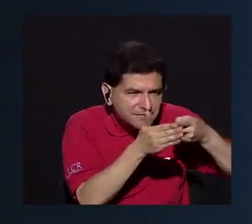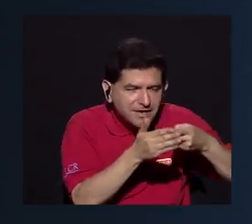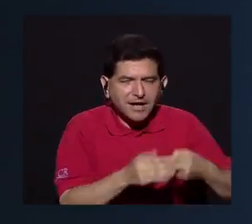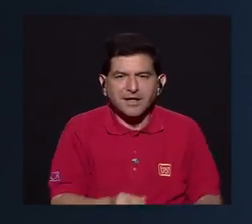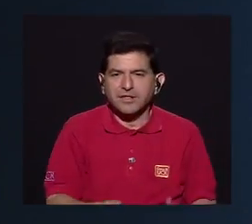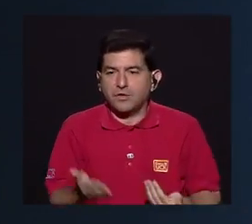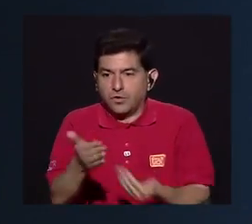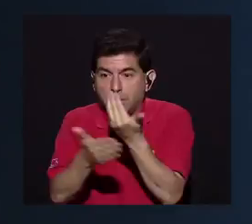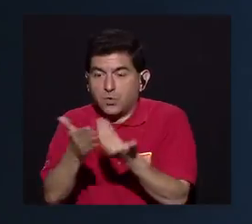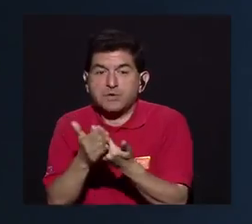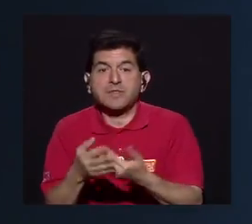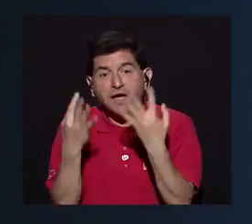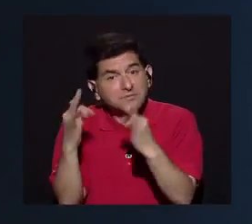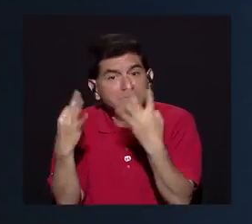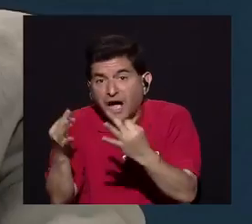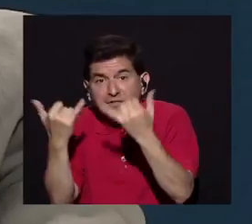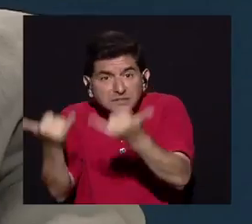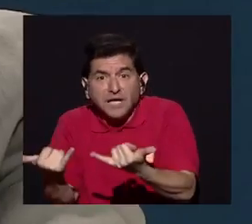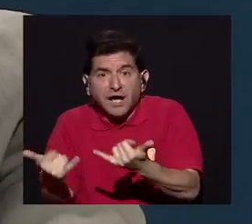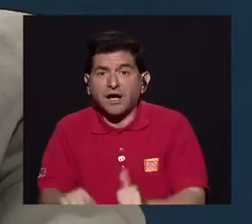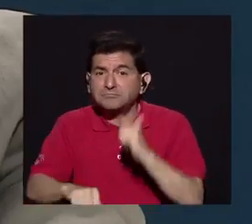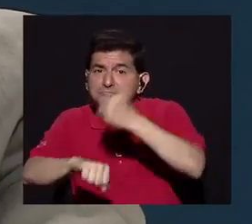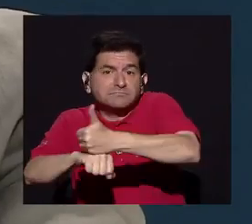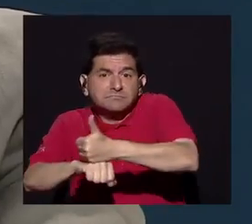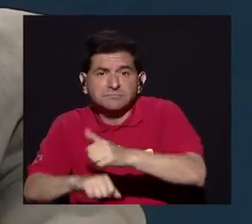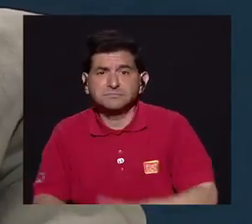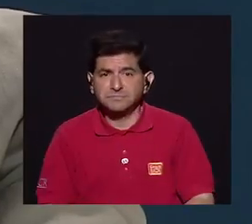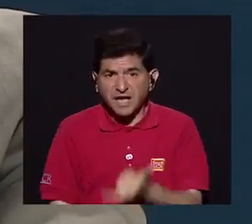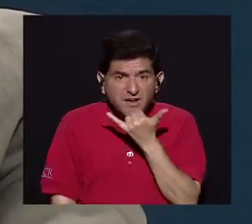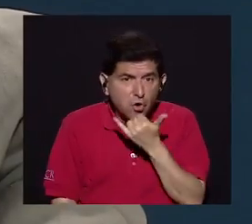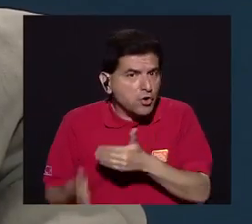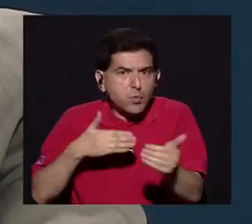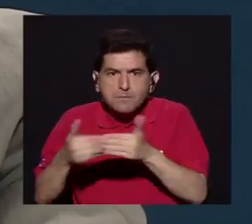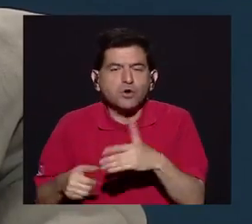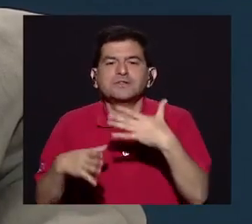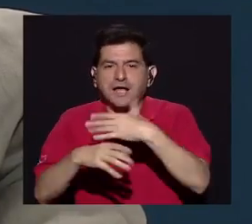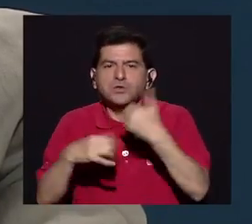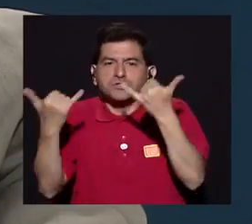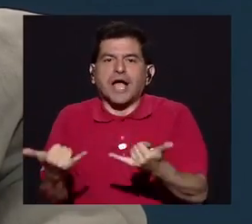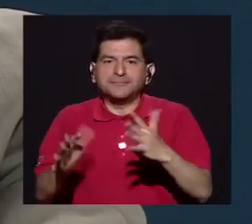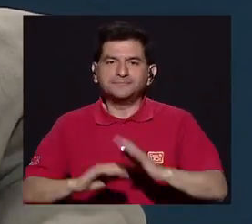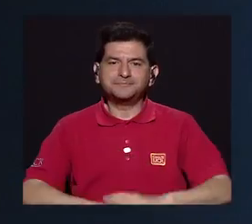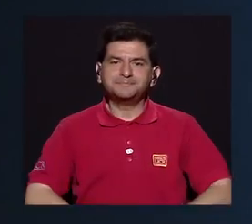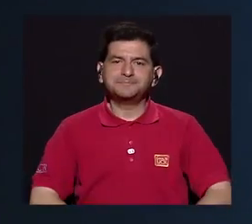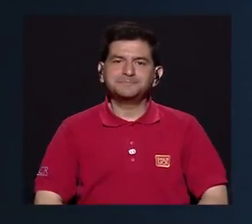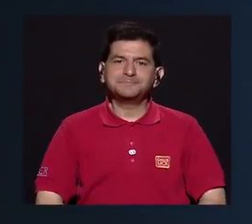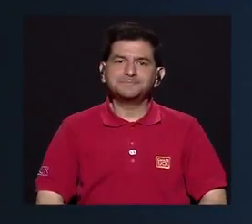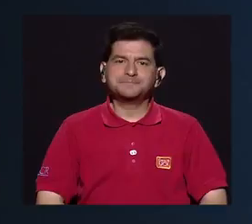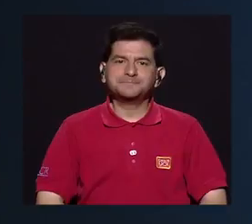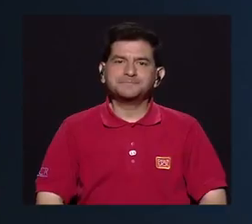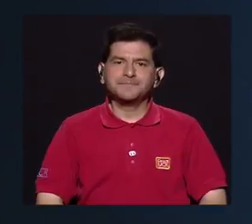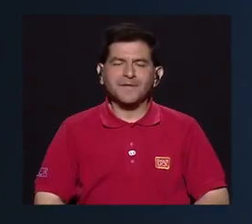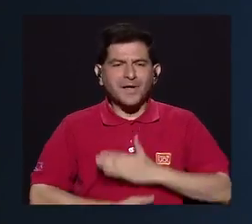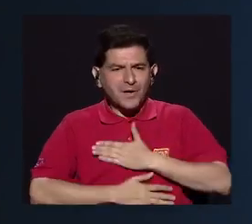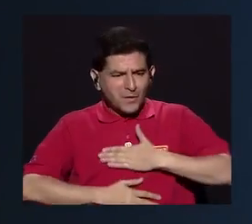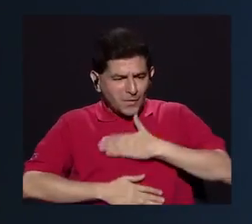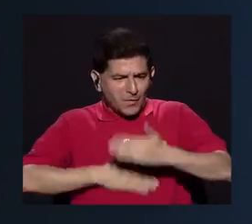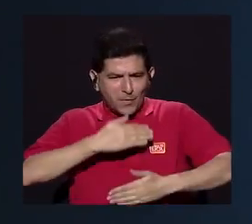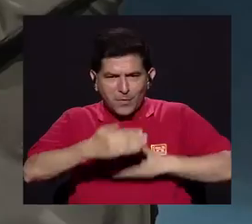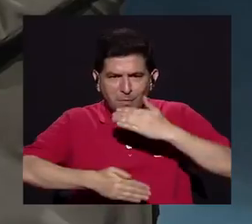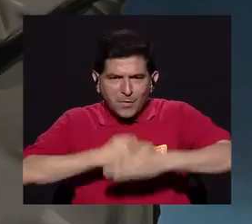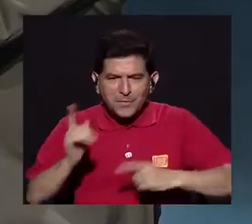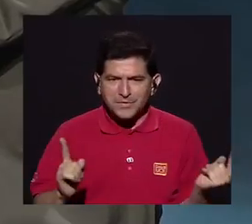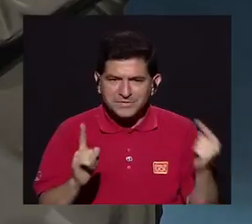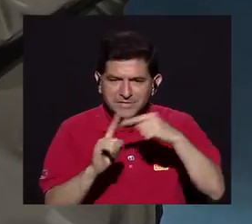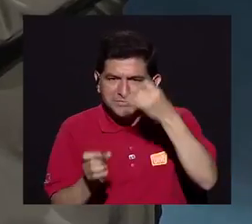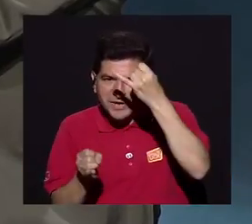innovación es... Órale, atrévete, hazlo y concrétalo. Y si falla, no importa, lo hiciste. Sí, se disfrutó el proceso para